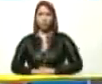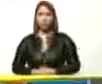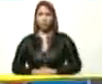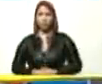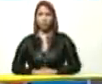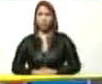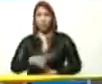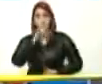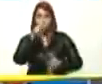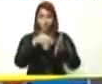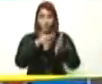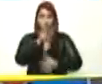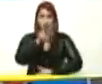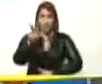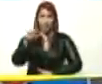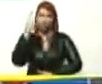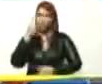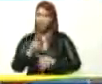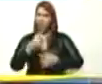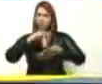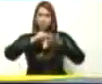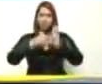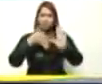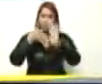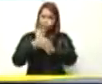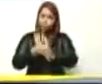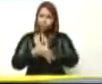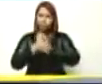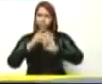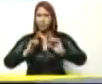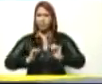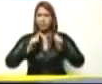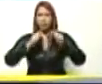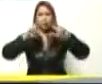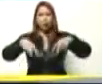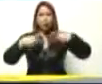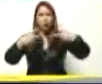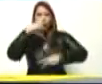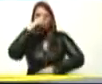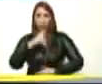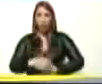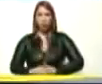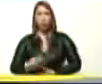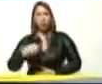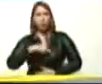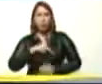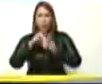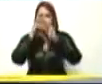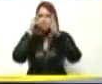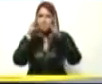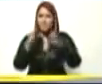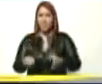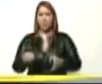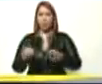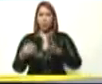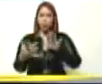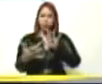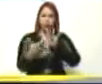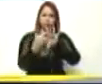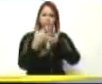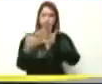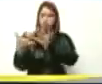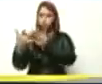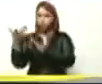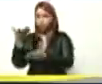el dos mil veintidós, tiene que significar, el inicio, una nueva época, para nuestros métodos, de conexión, y